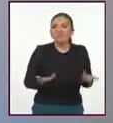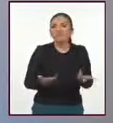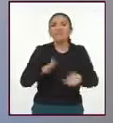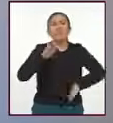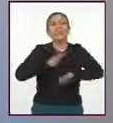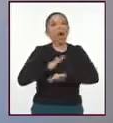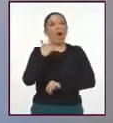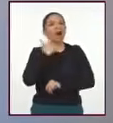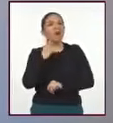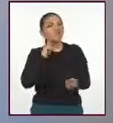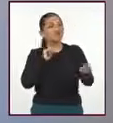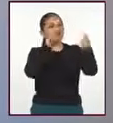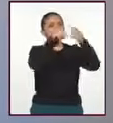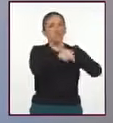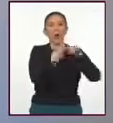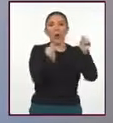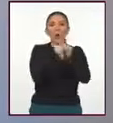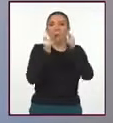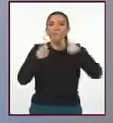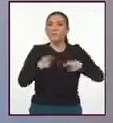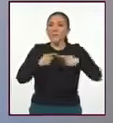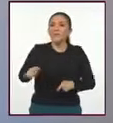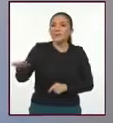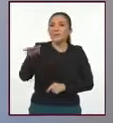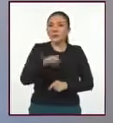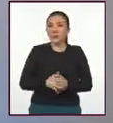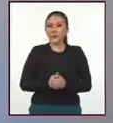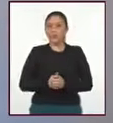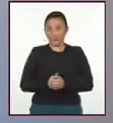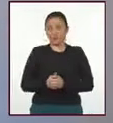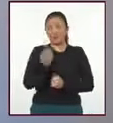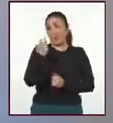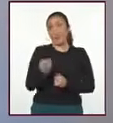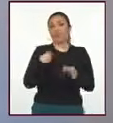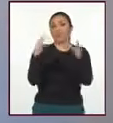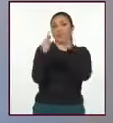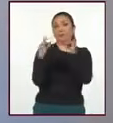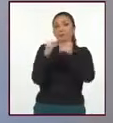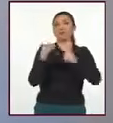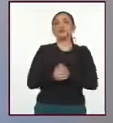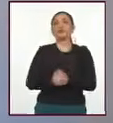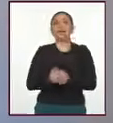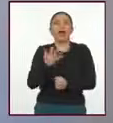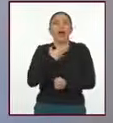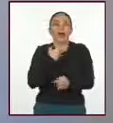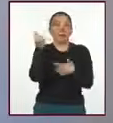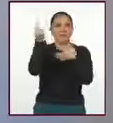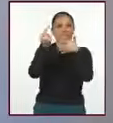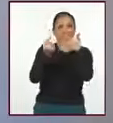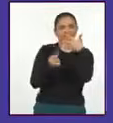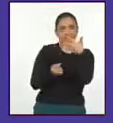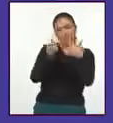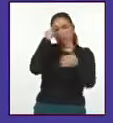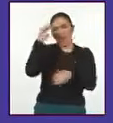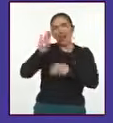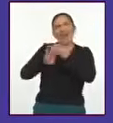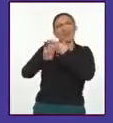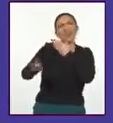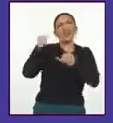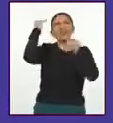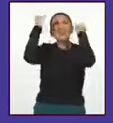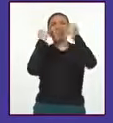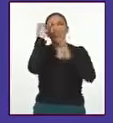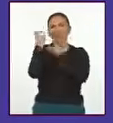empatía con las demás personas. Para esto vamos a hablar también de puntos clave contra el prejuicio,